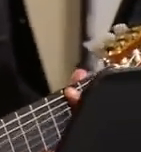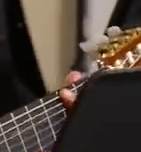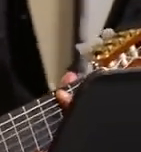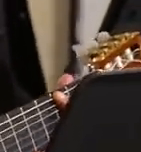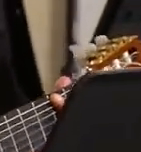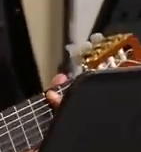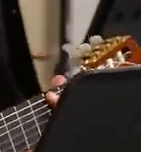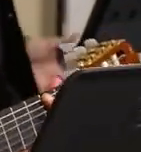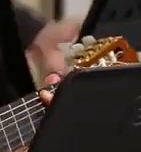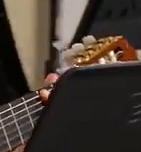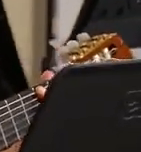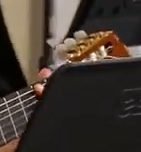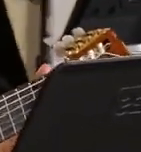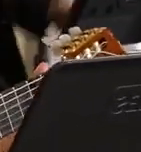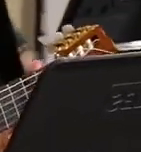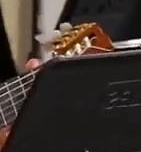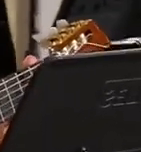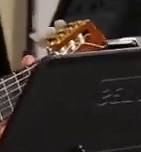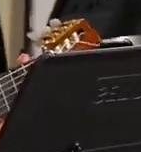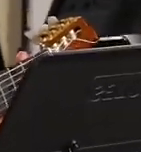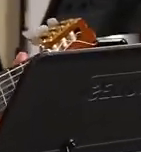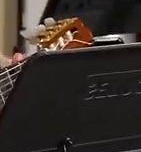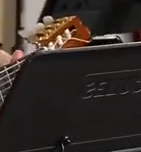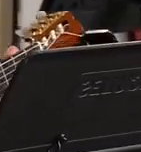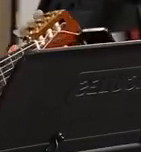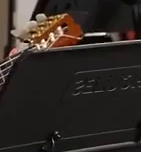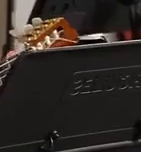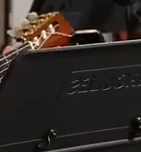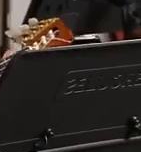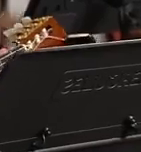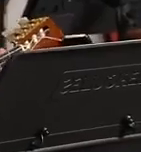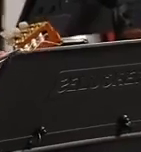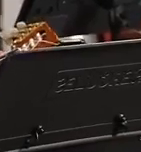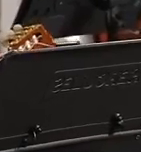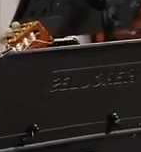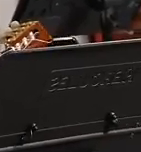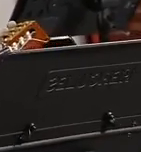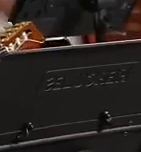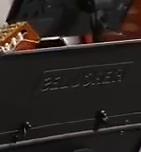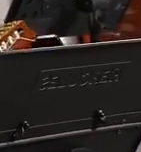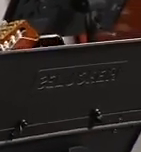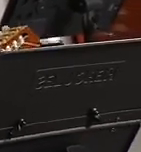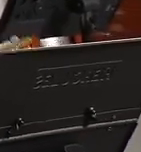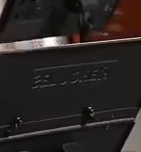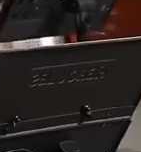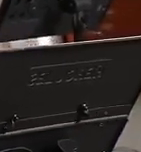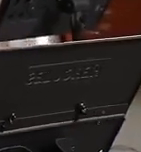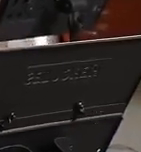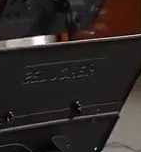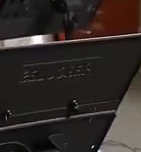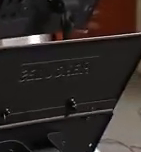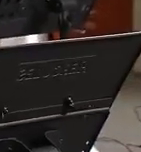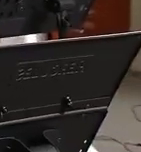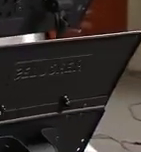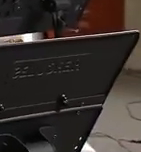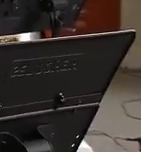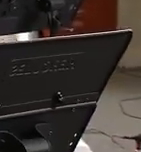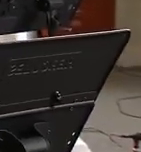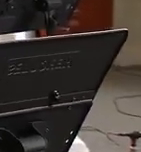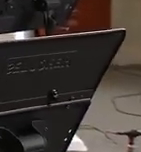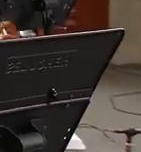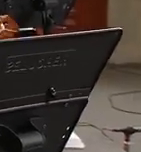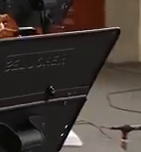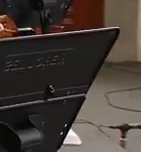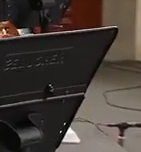reconquistarte con lo que queda por decir, unir de un golpe mi ansiedad y la curva suave de